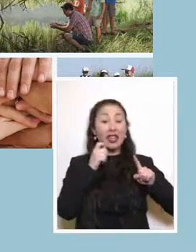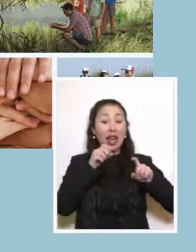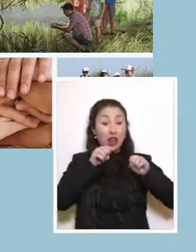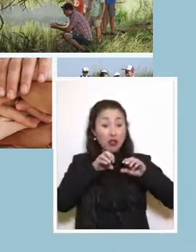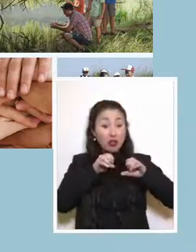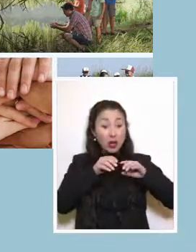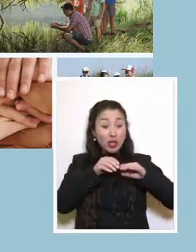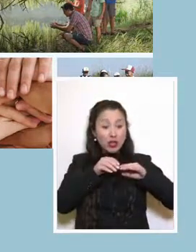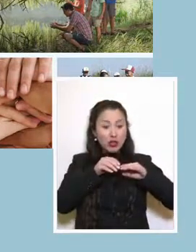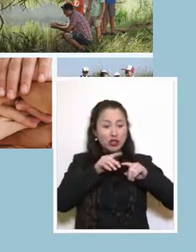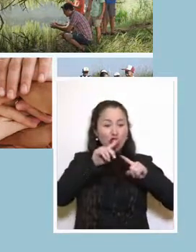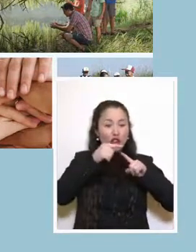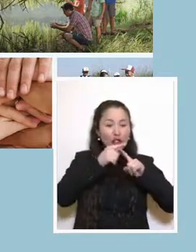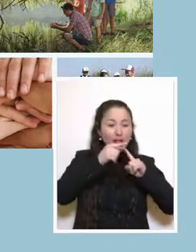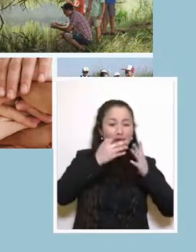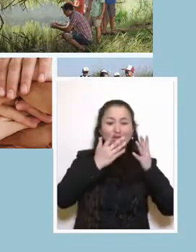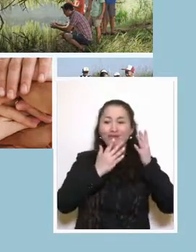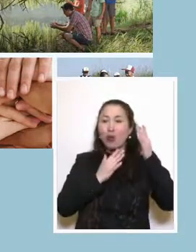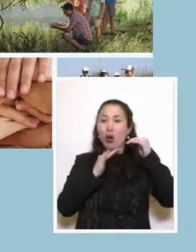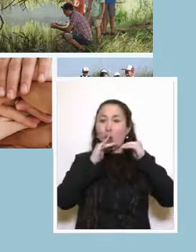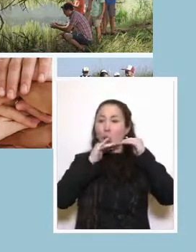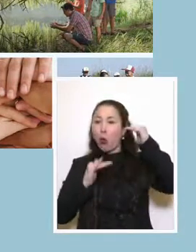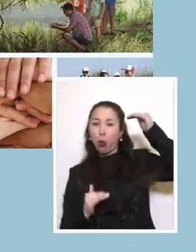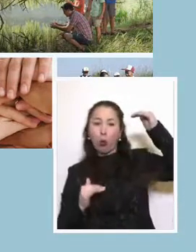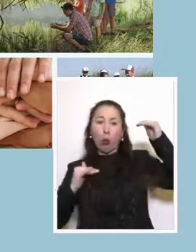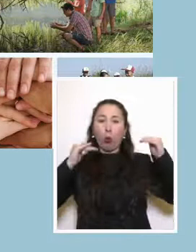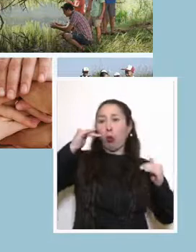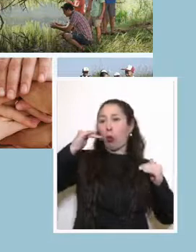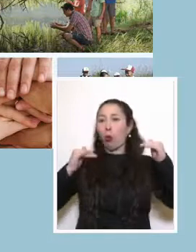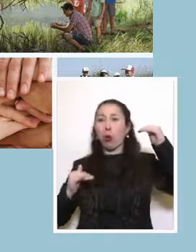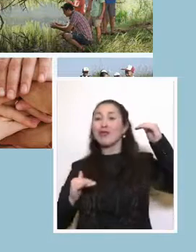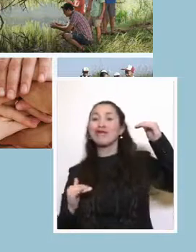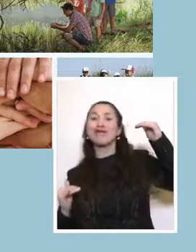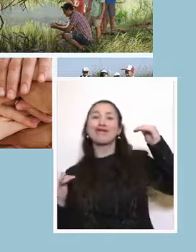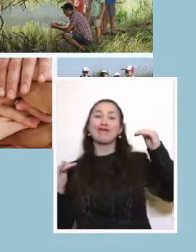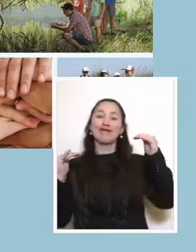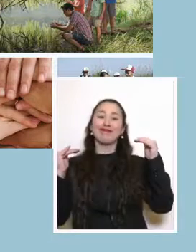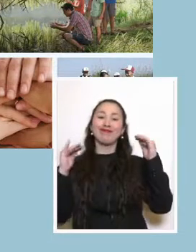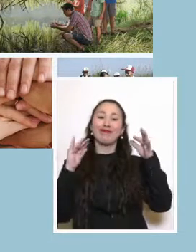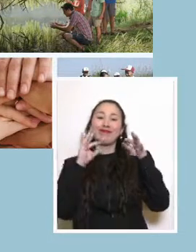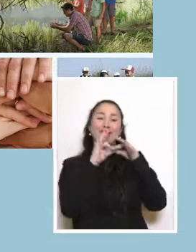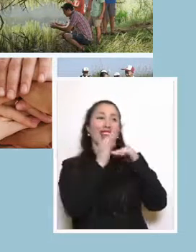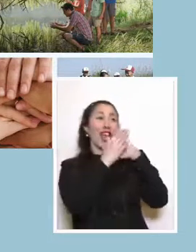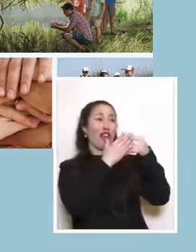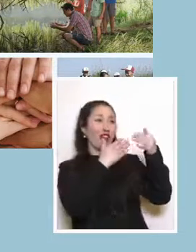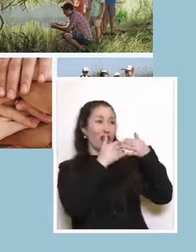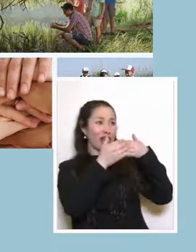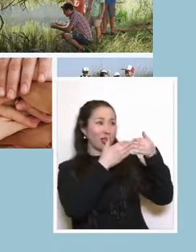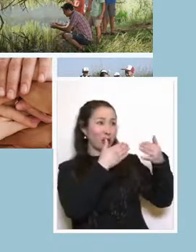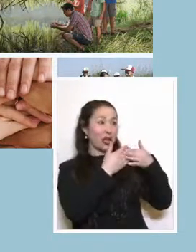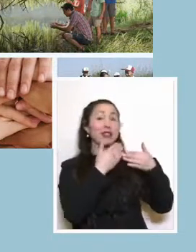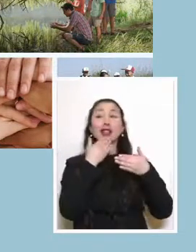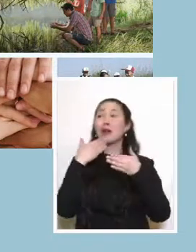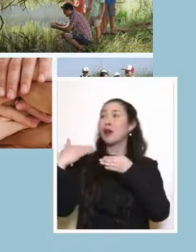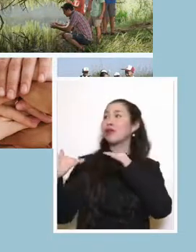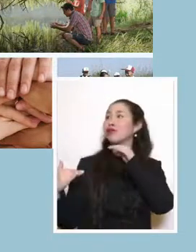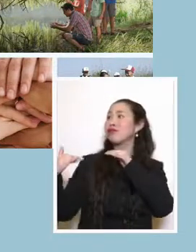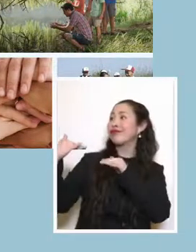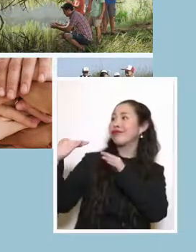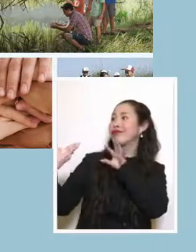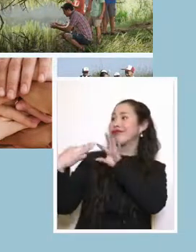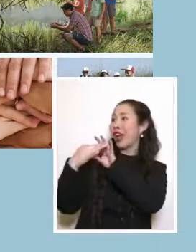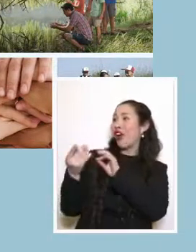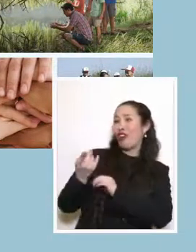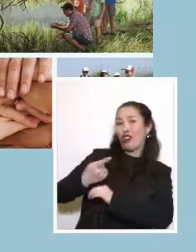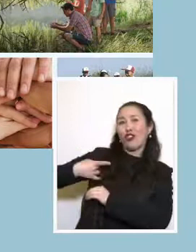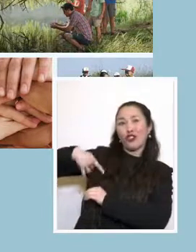reequilibrar nuestras relaciones no solo con la naturaleza, sino también entre nosotros y nosotras.